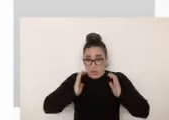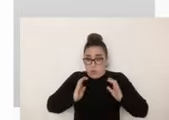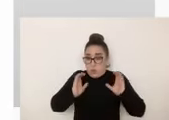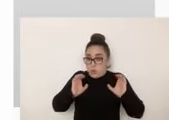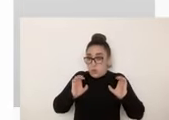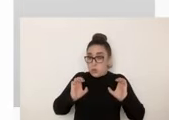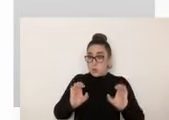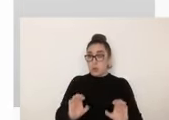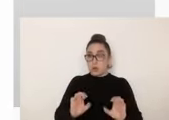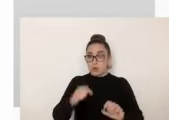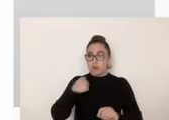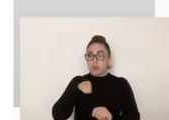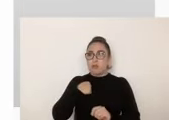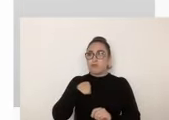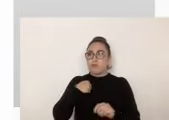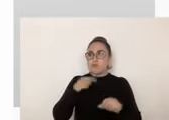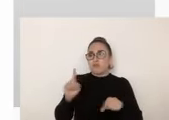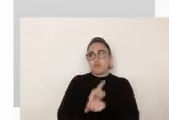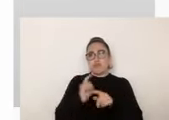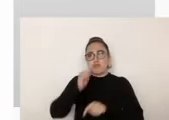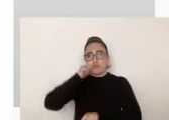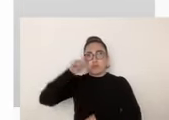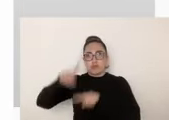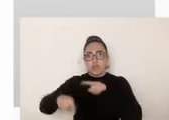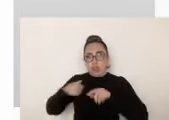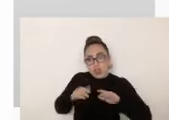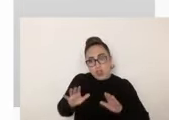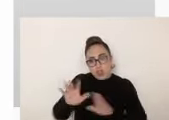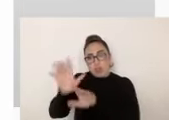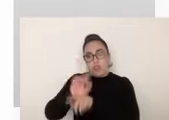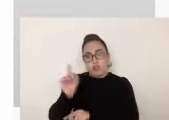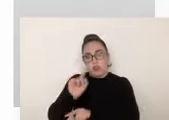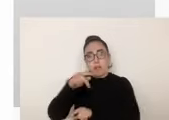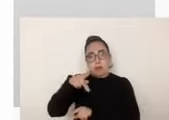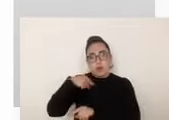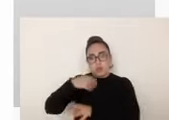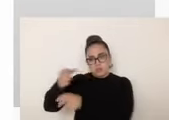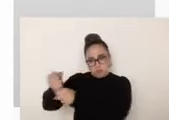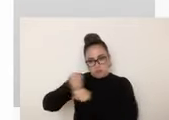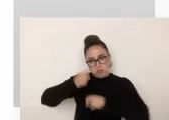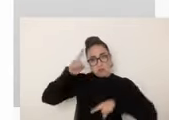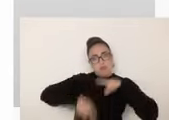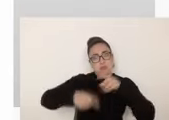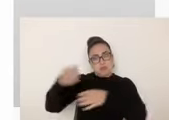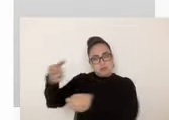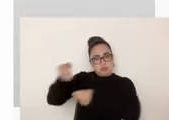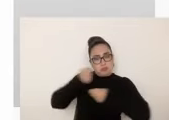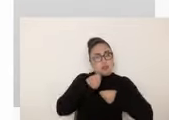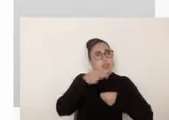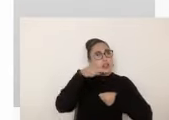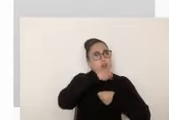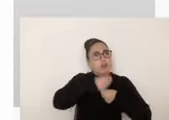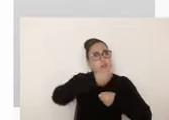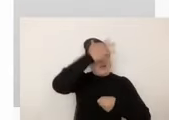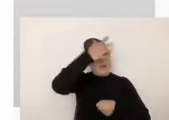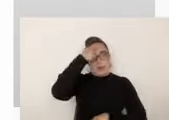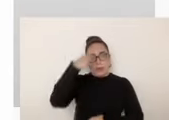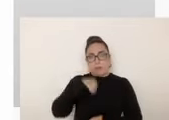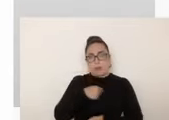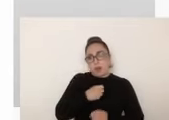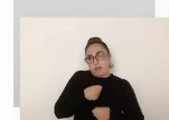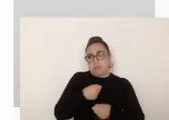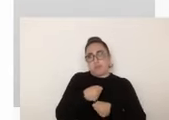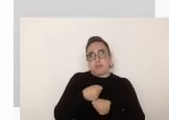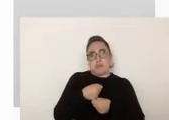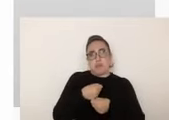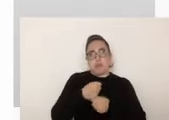que le quito, incluso sin empujarla, pues si le empujo ya tenemos más, pero le quito con rapidez el paraguas y ya, bueno, luego si